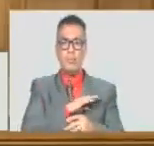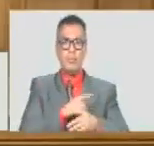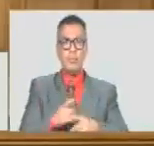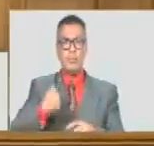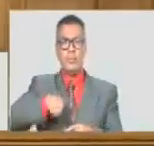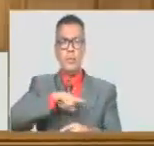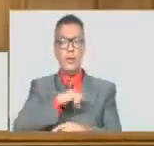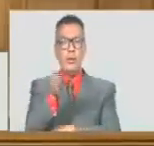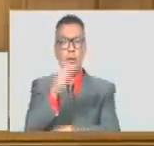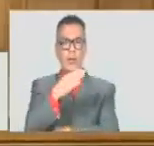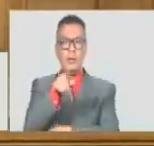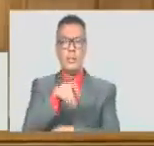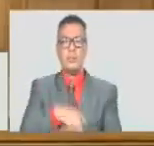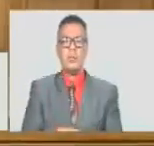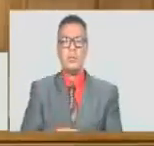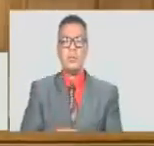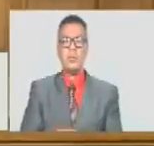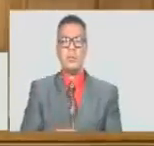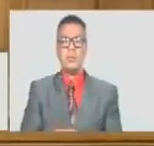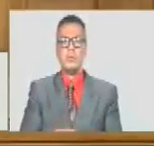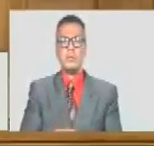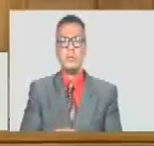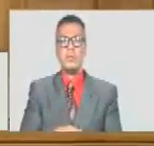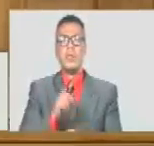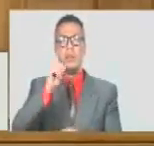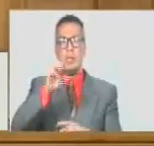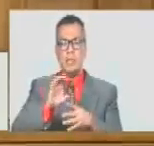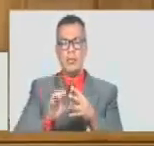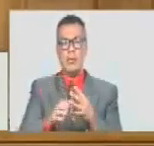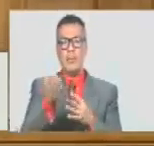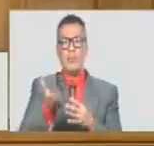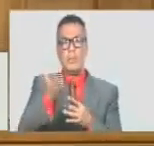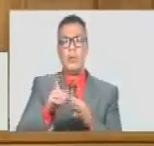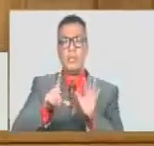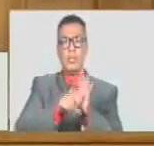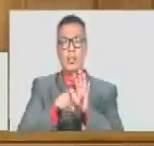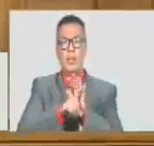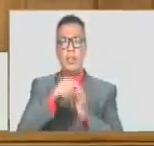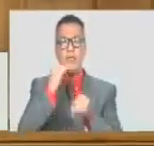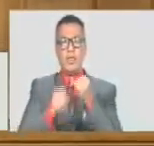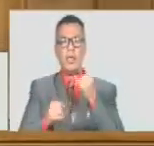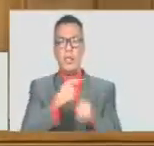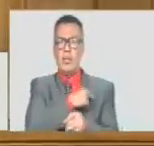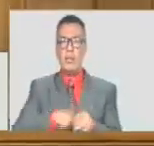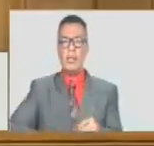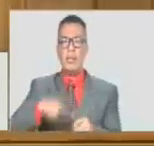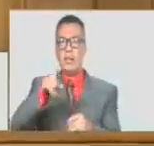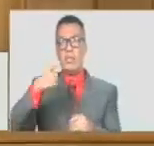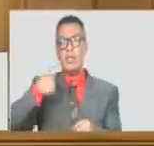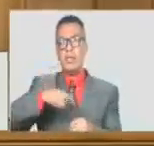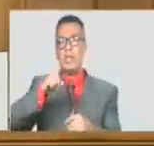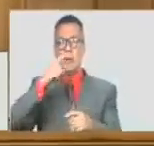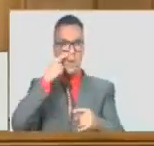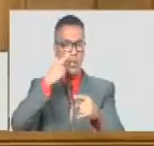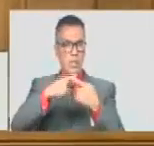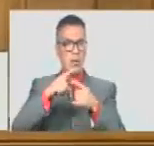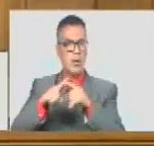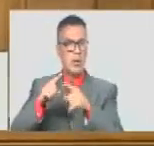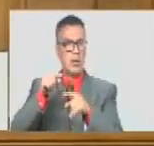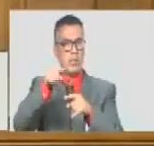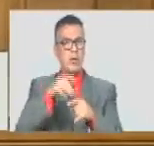nuestras banderas de lucha. Entonces, otro elemento importante de la ley, para ya finalizar, presidente, es que tiene varios enfoques y entre